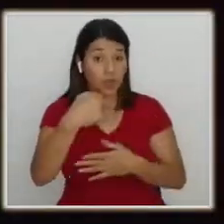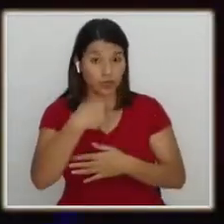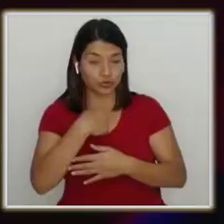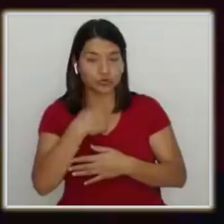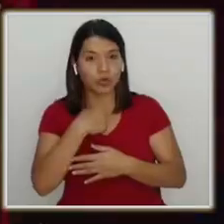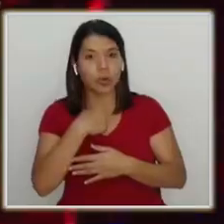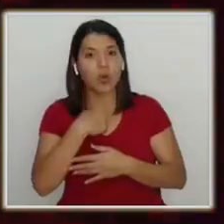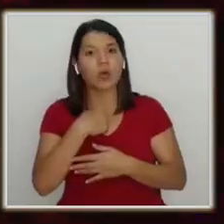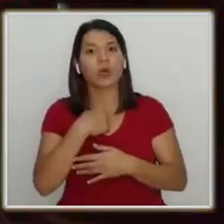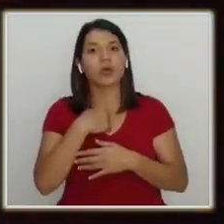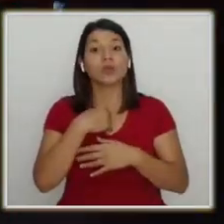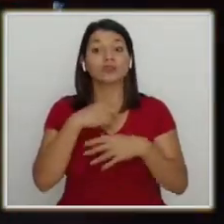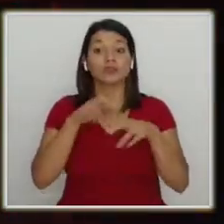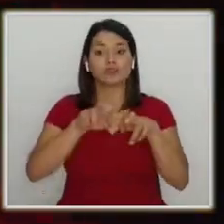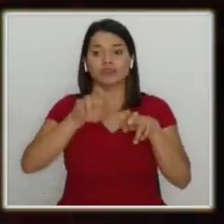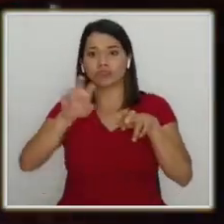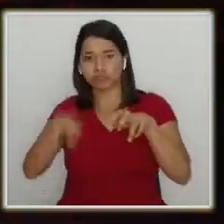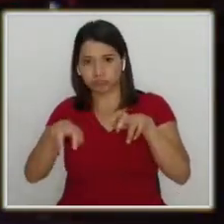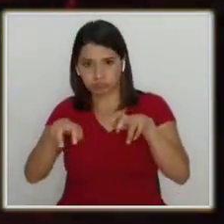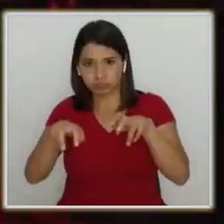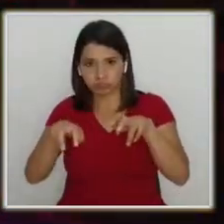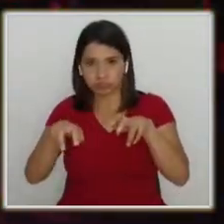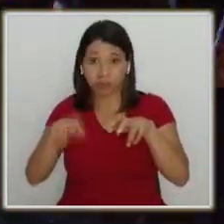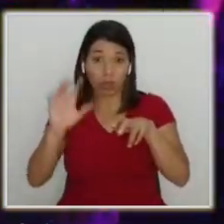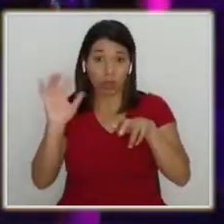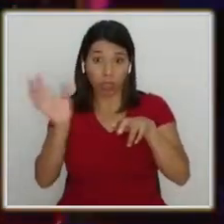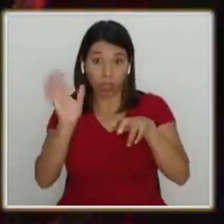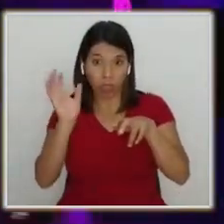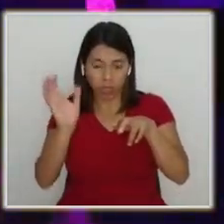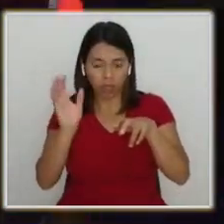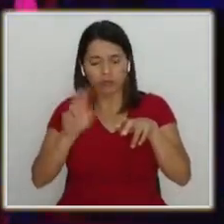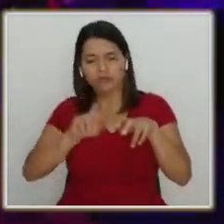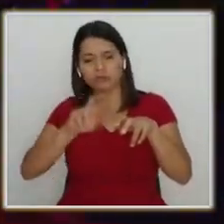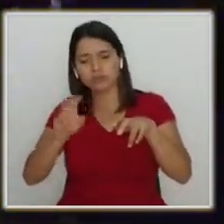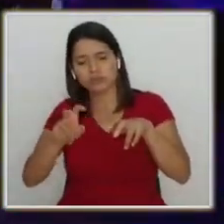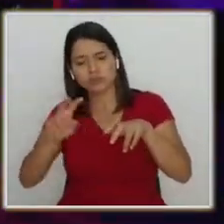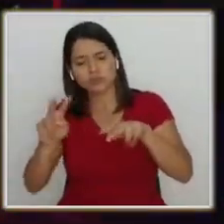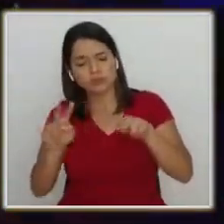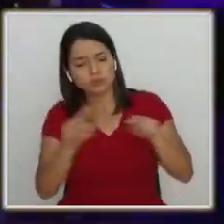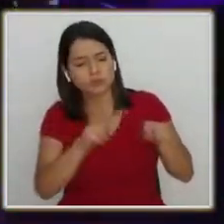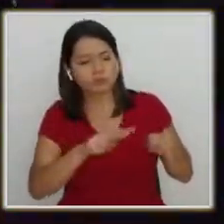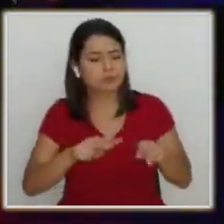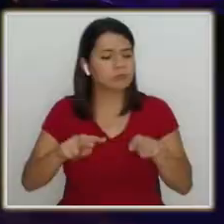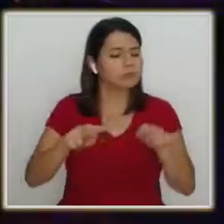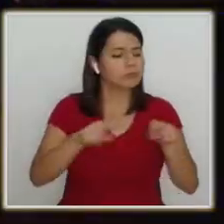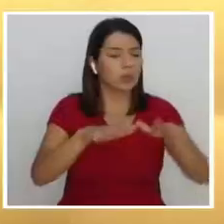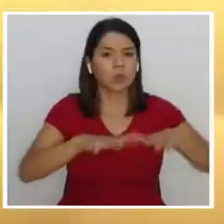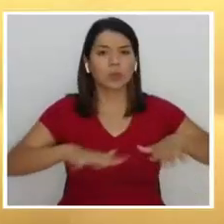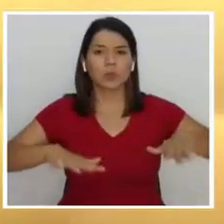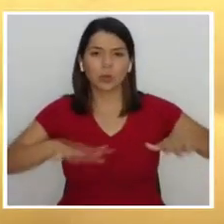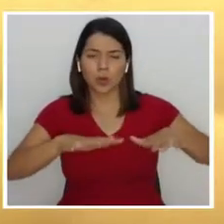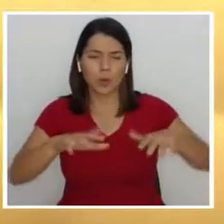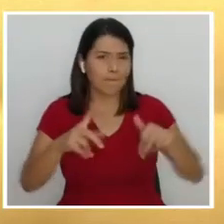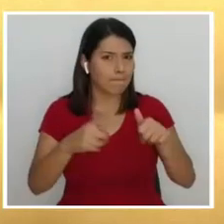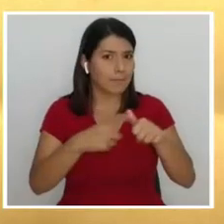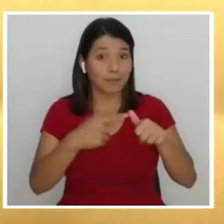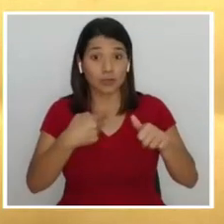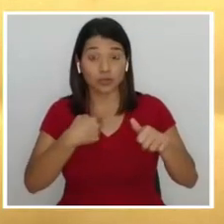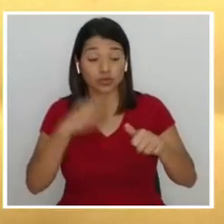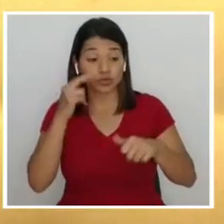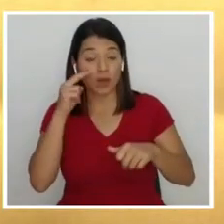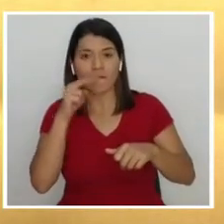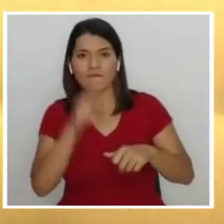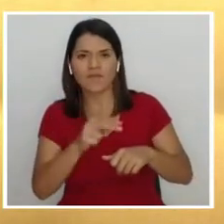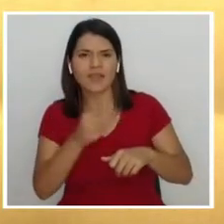unidad y hice una revisión en la zona, y lo primero que observé fue el